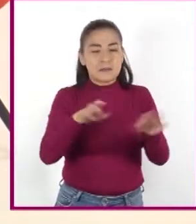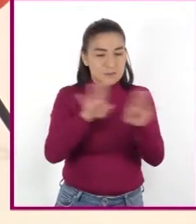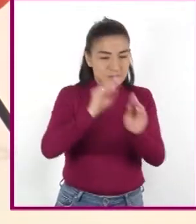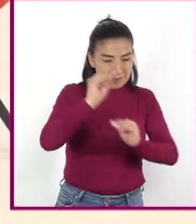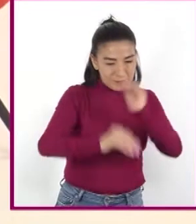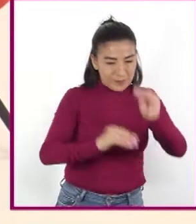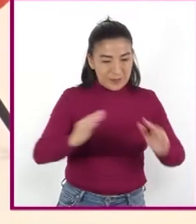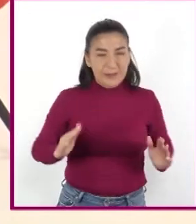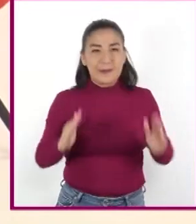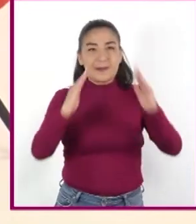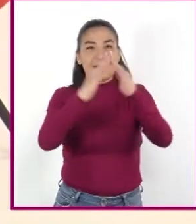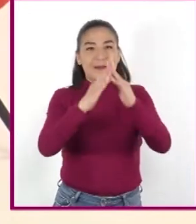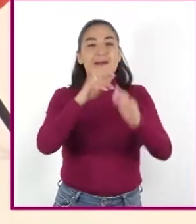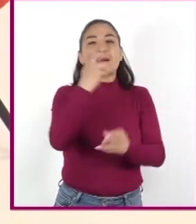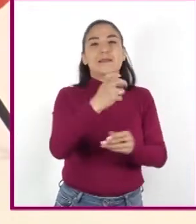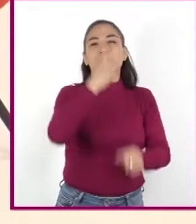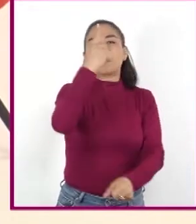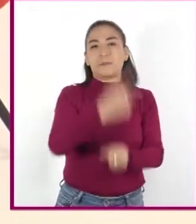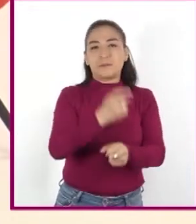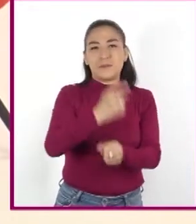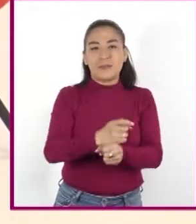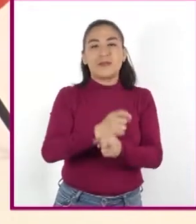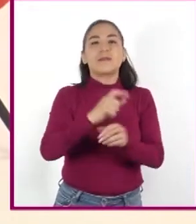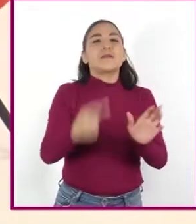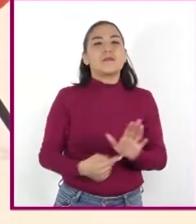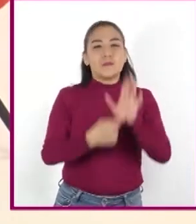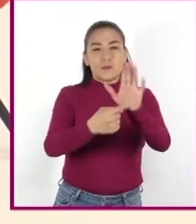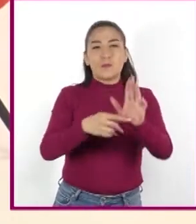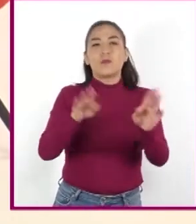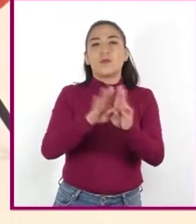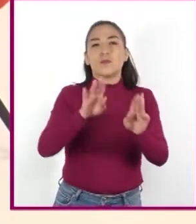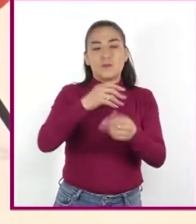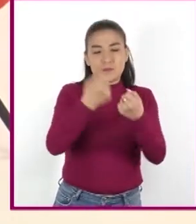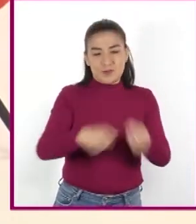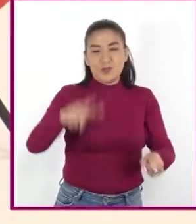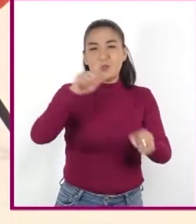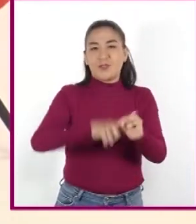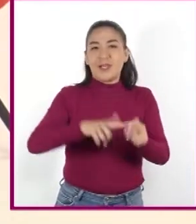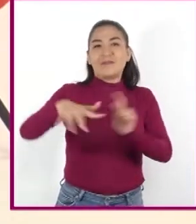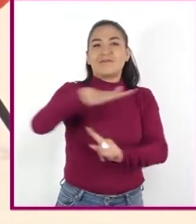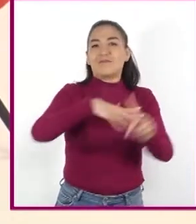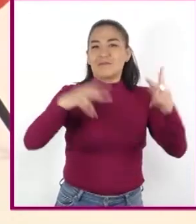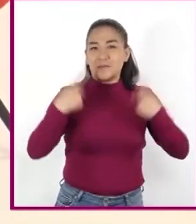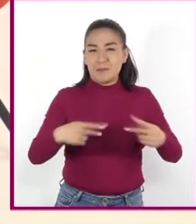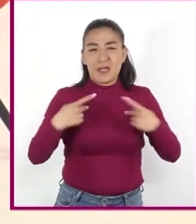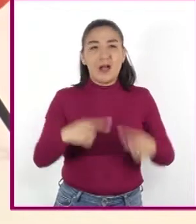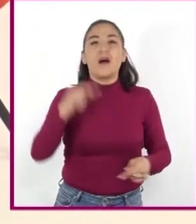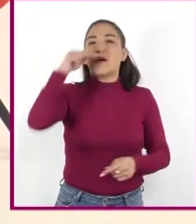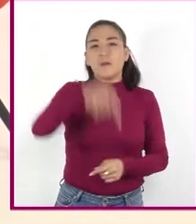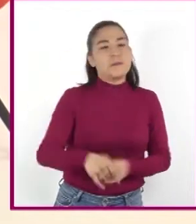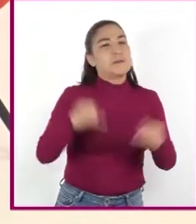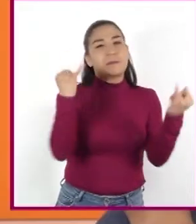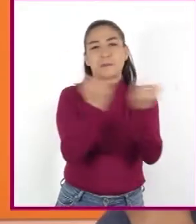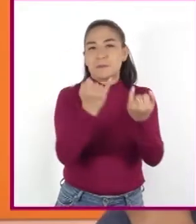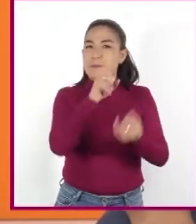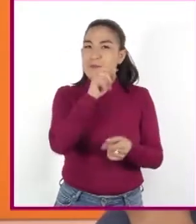y colocarse en el primer escaño de la pirámide social, hecho que permanece hasta la